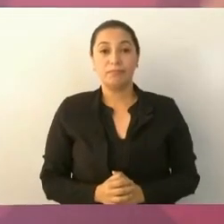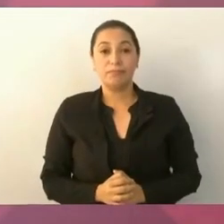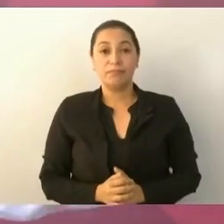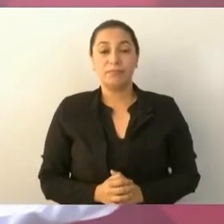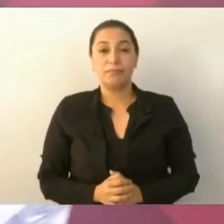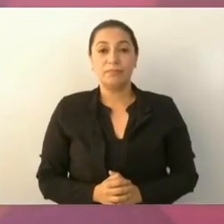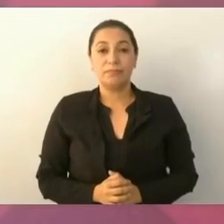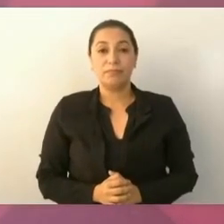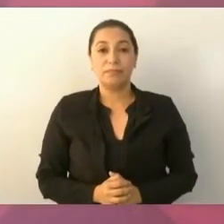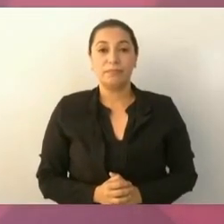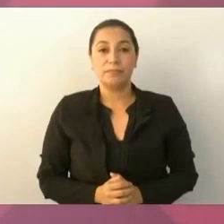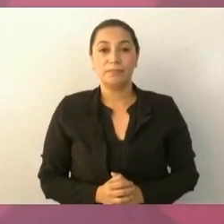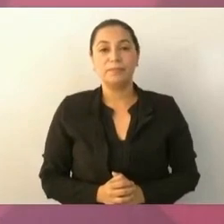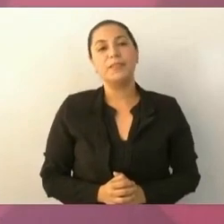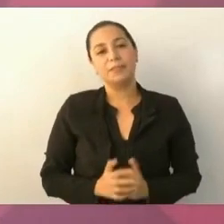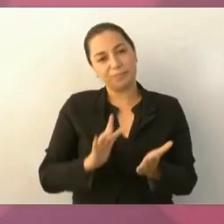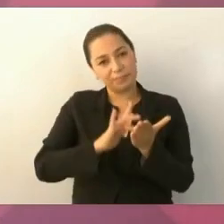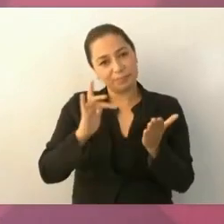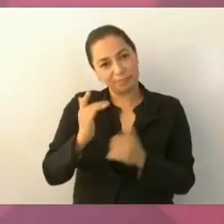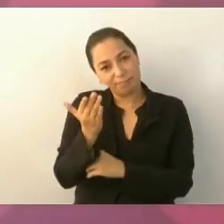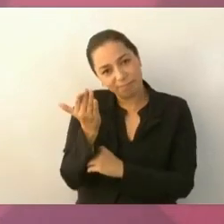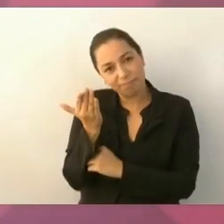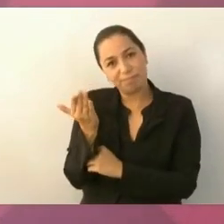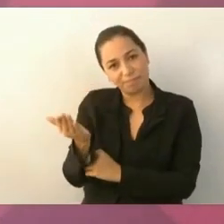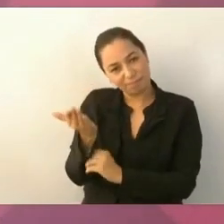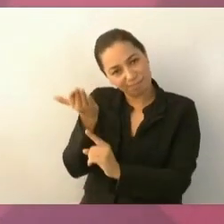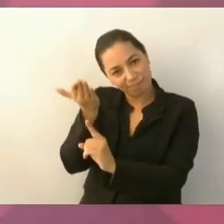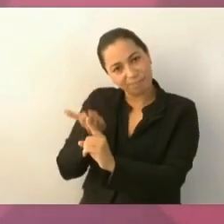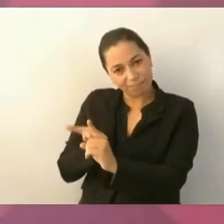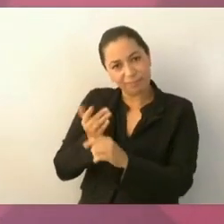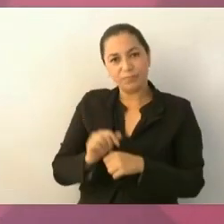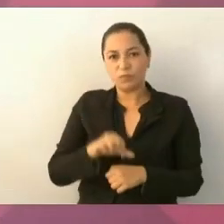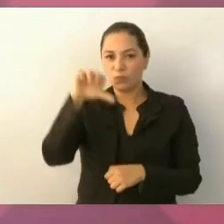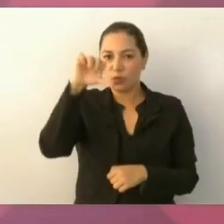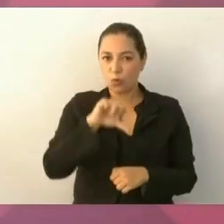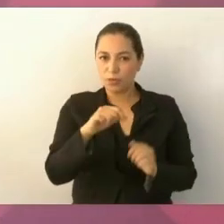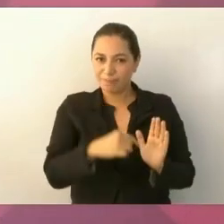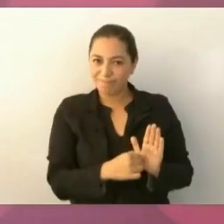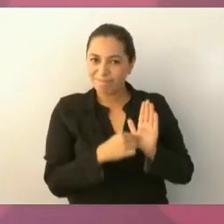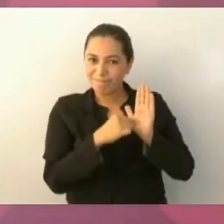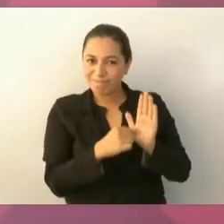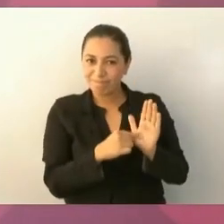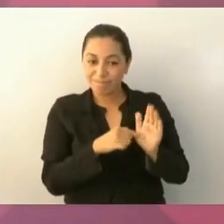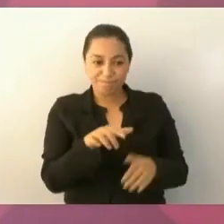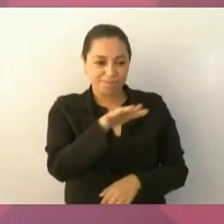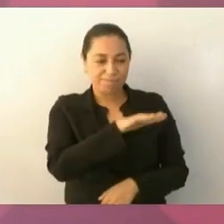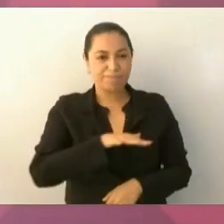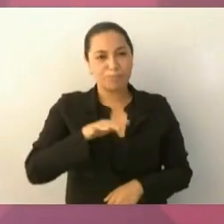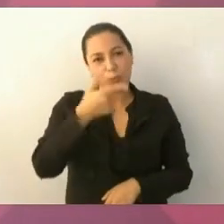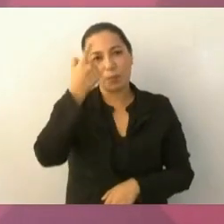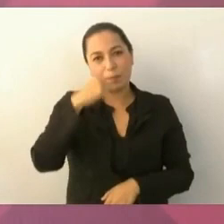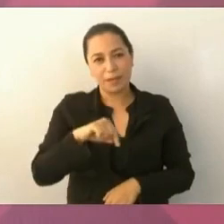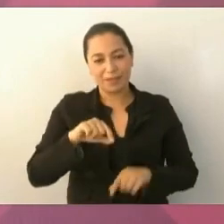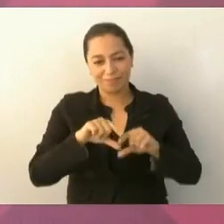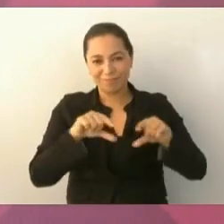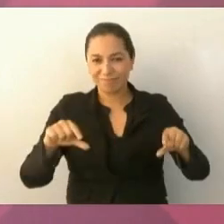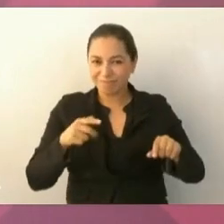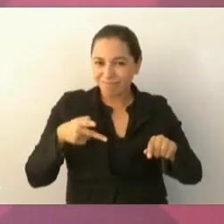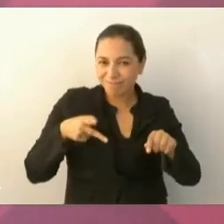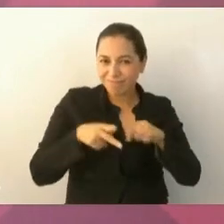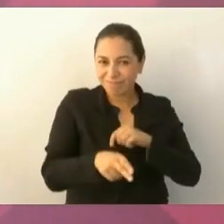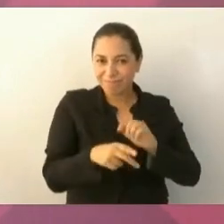Y gracias a él estamos aquí en esta inauguración. Gracias a